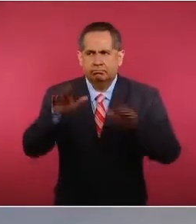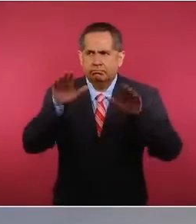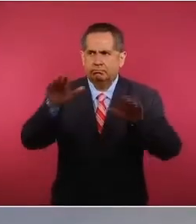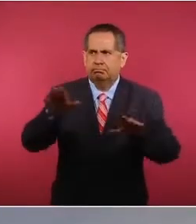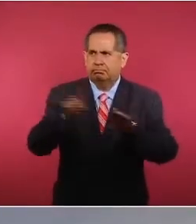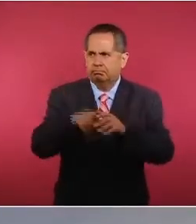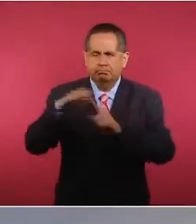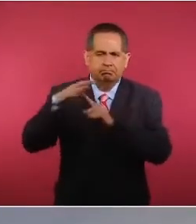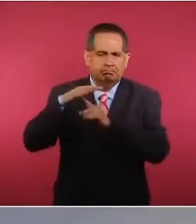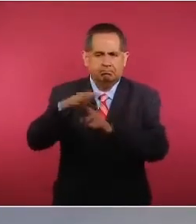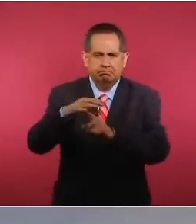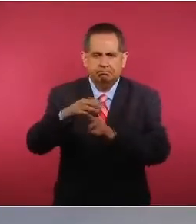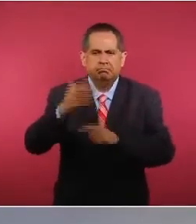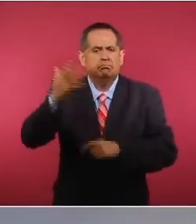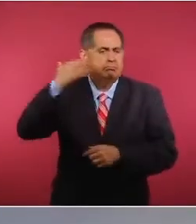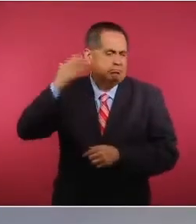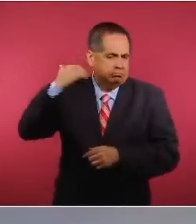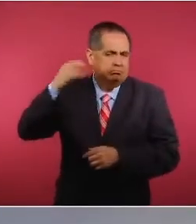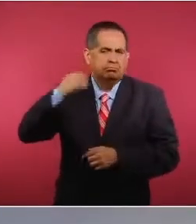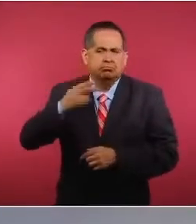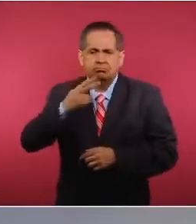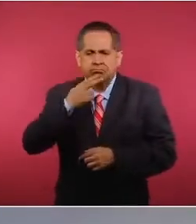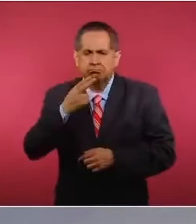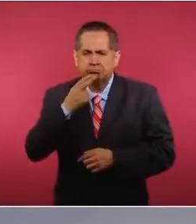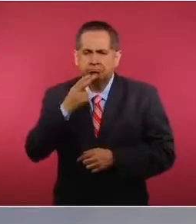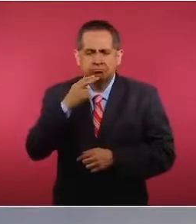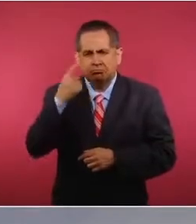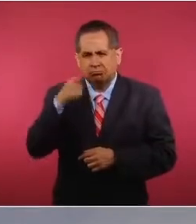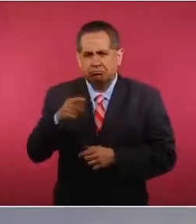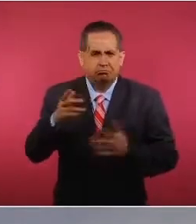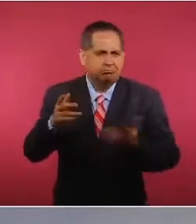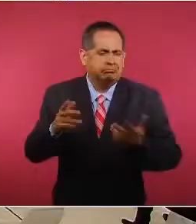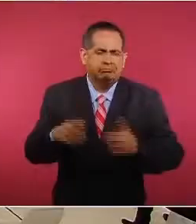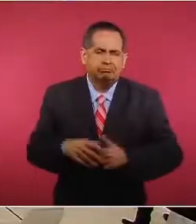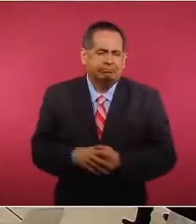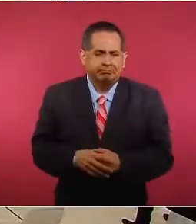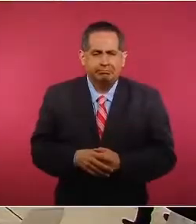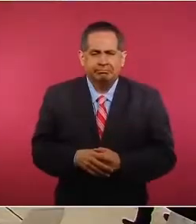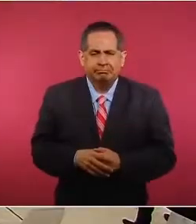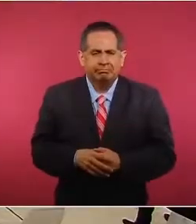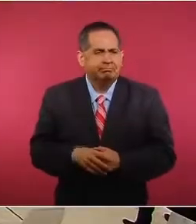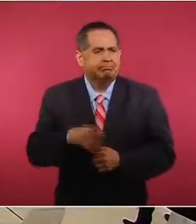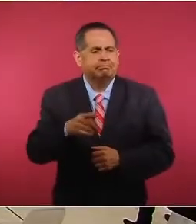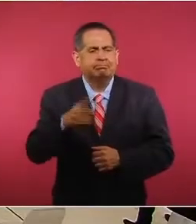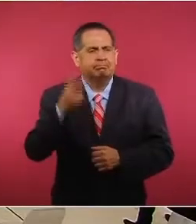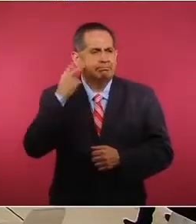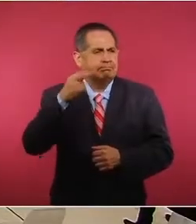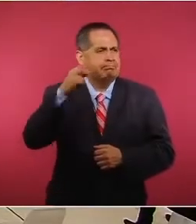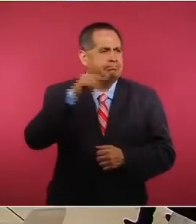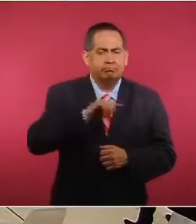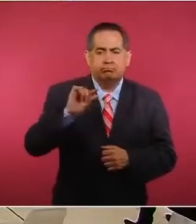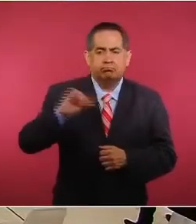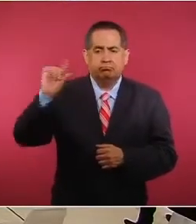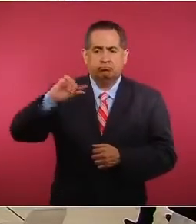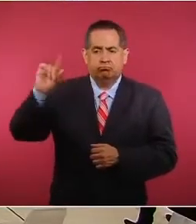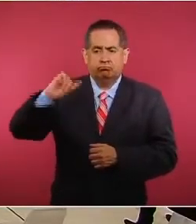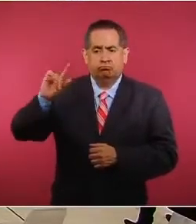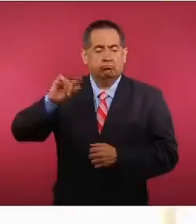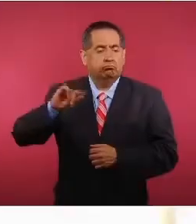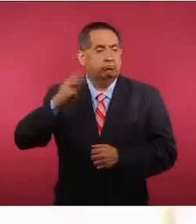aviones y helicópteros que se usaban para el traslado de altos